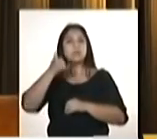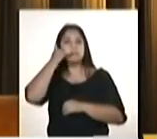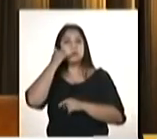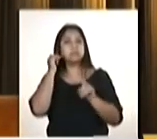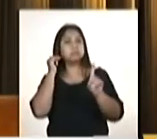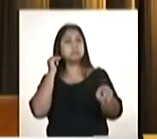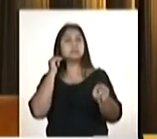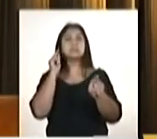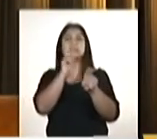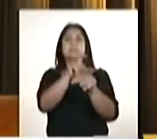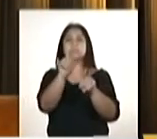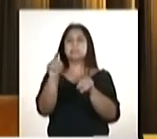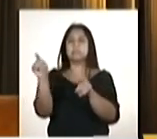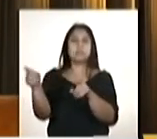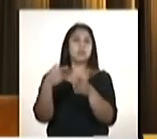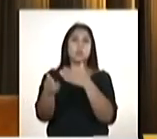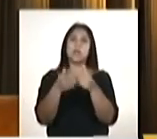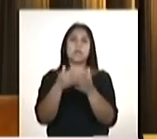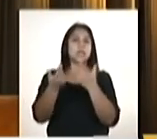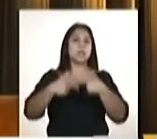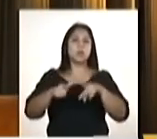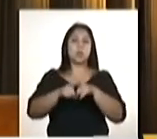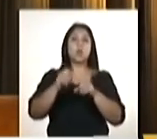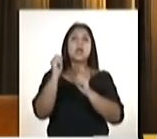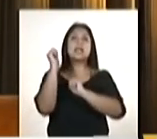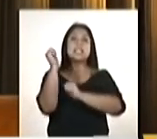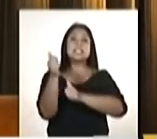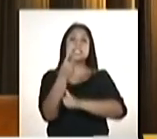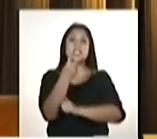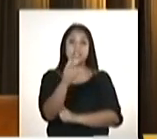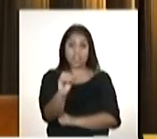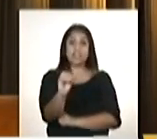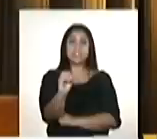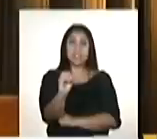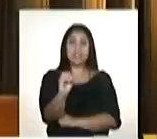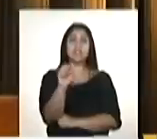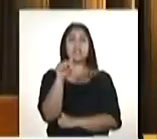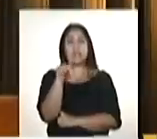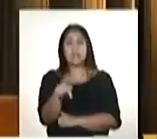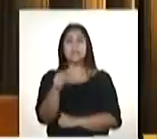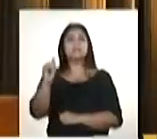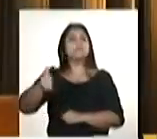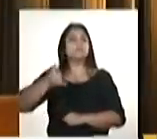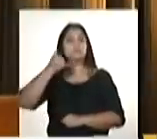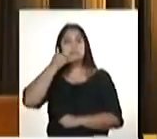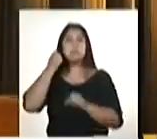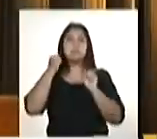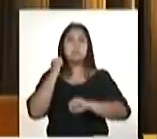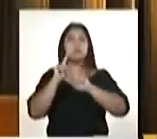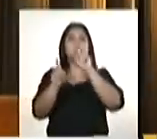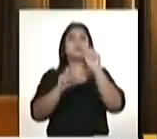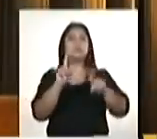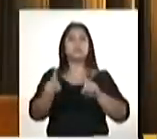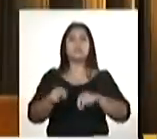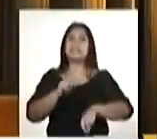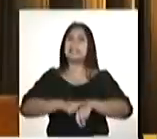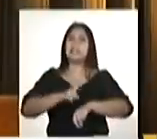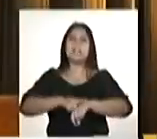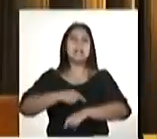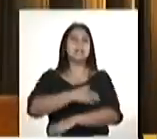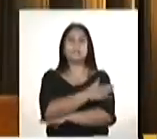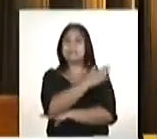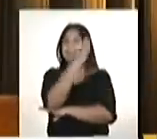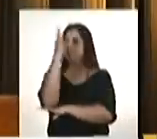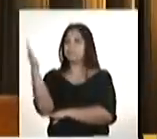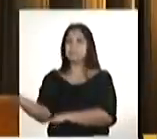en cualquier lugar del país a un número al 1520, en donde habrán 24 horas al día médicos